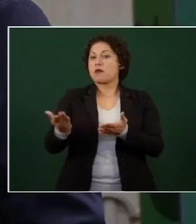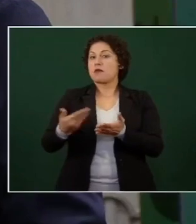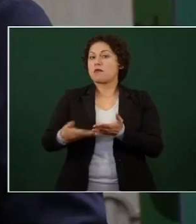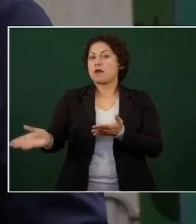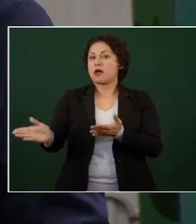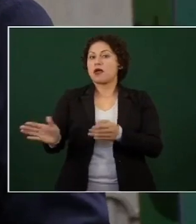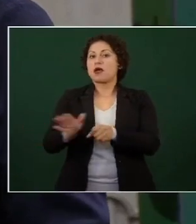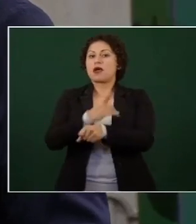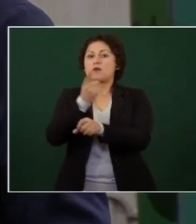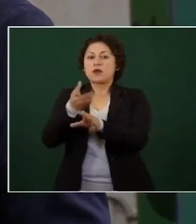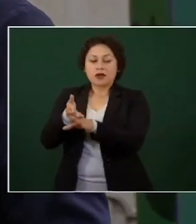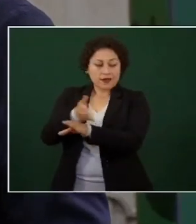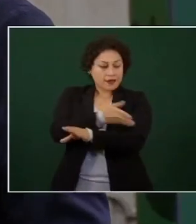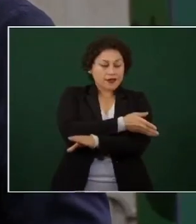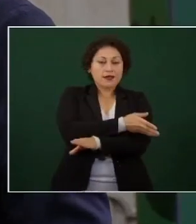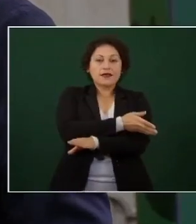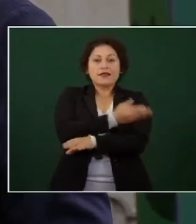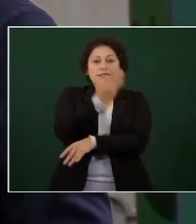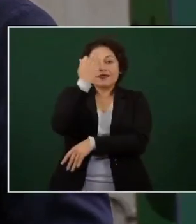decidieron acabar con el ejido.